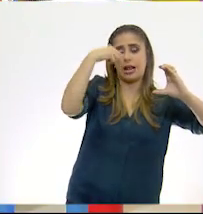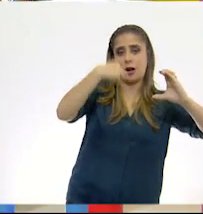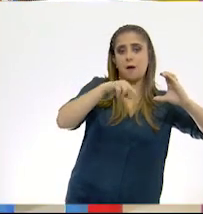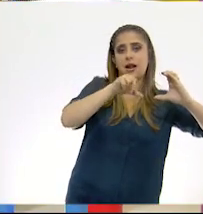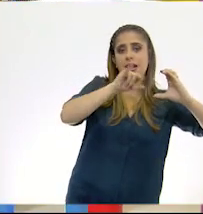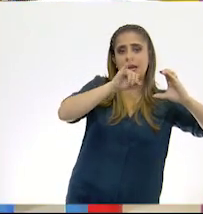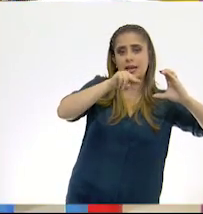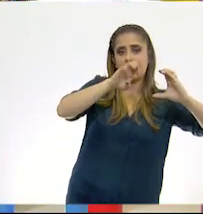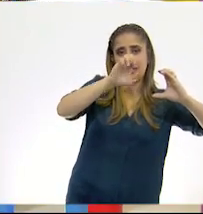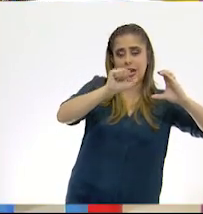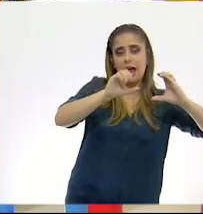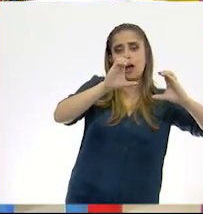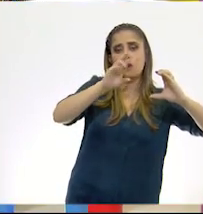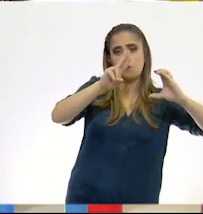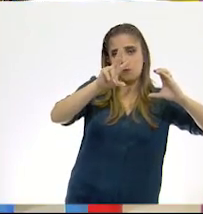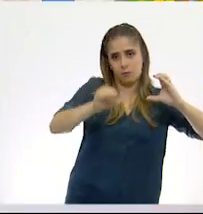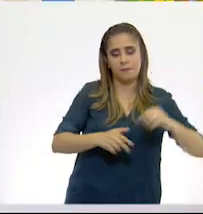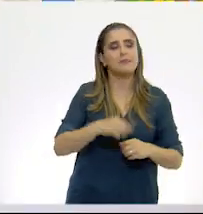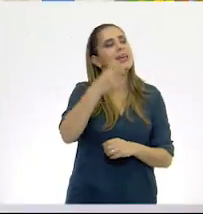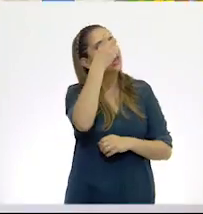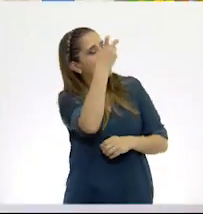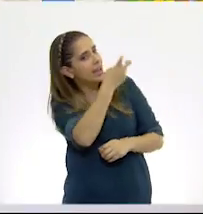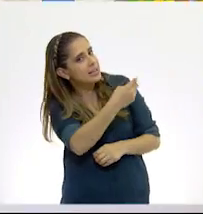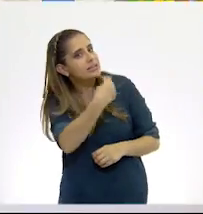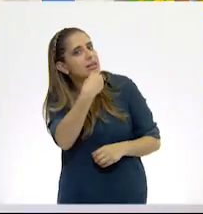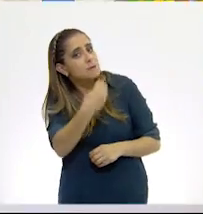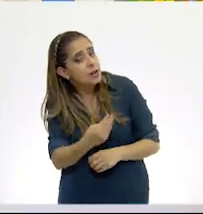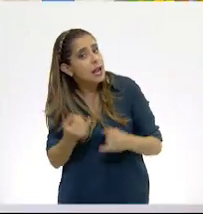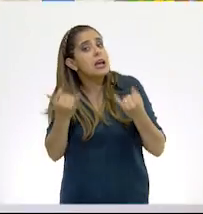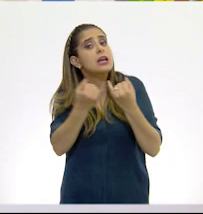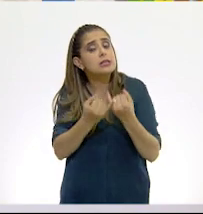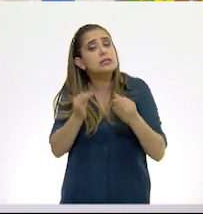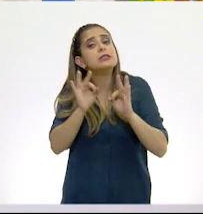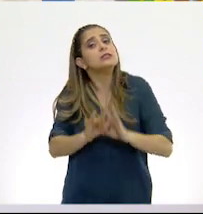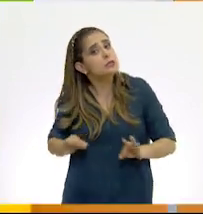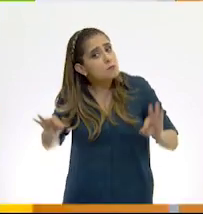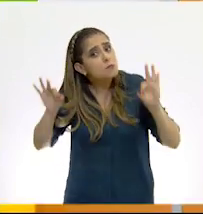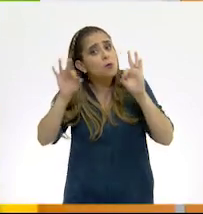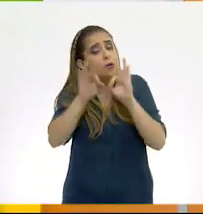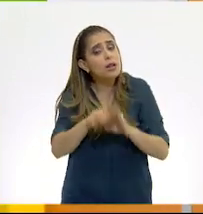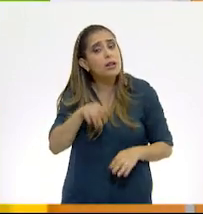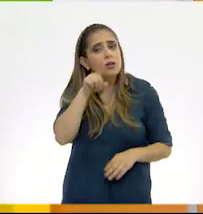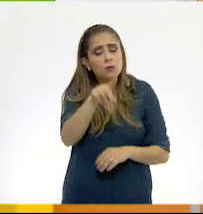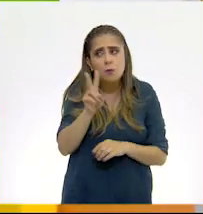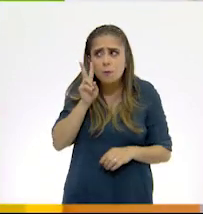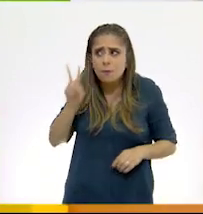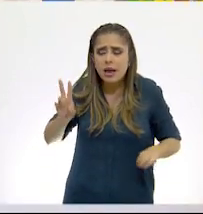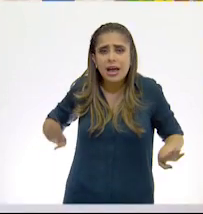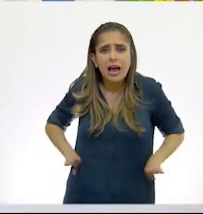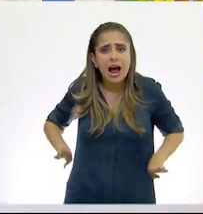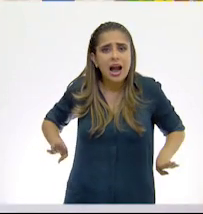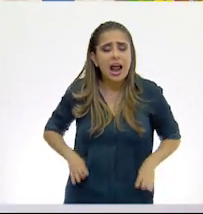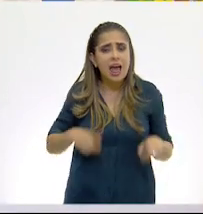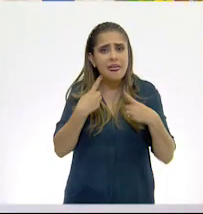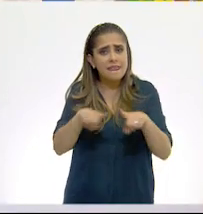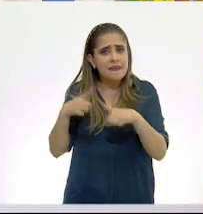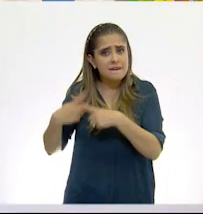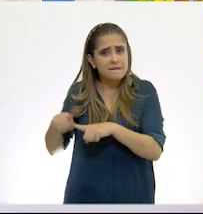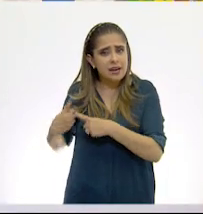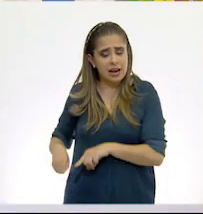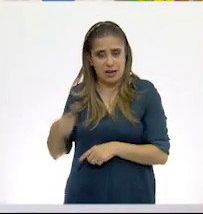Así es, Oscar. Y mira, también es importante reconocer otras características. Uh-huh. Te voy a